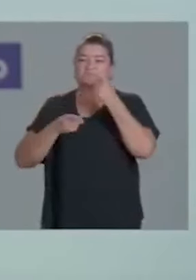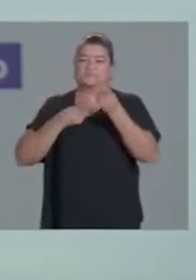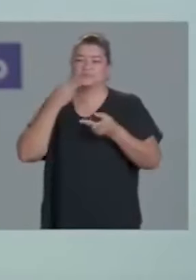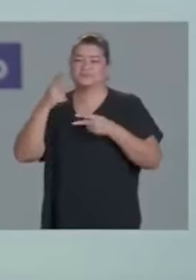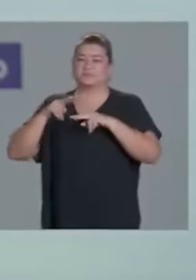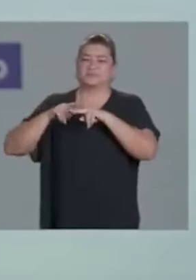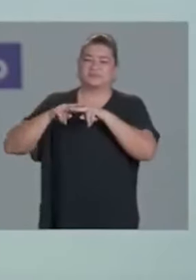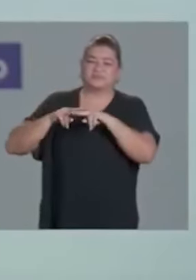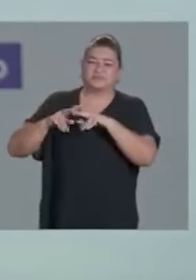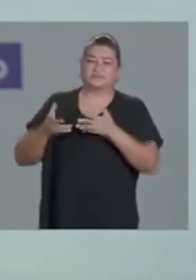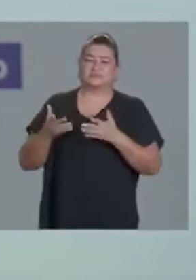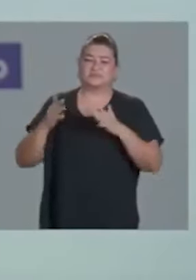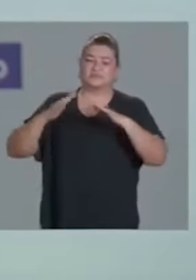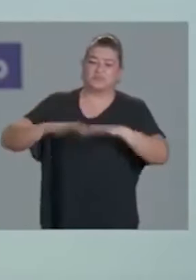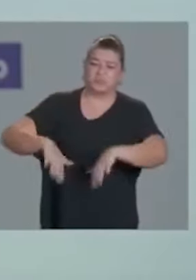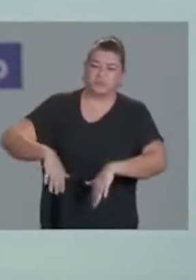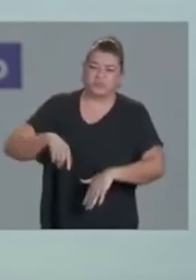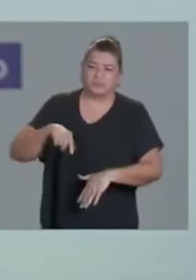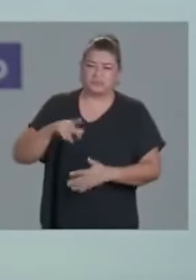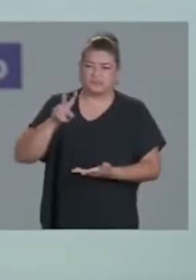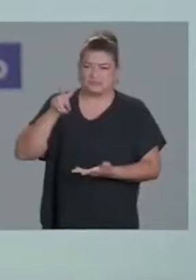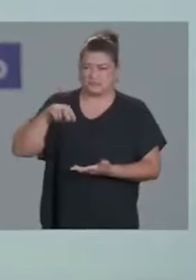caen. Allá no se caen.